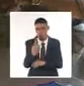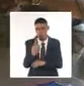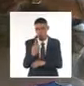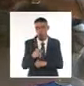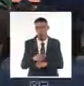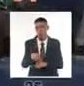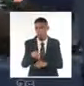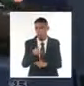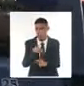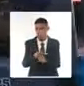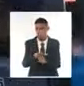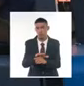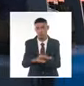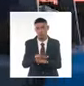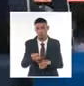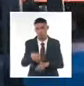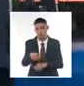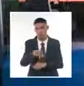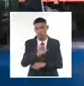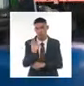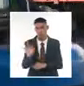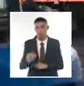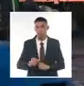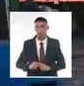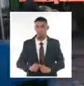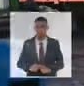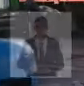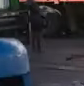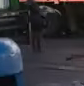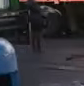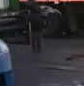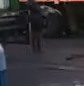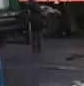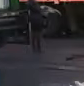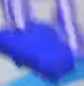los próximos días. Abdiel Bermúdez Bermúdez, Canal Cubano de Noticias.